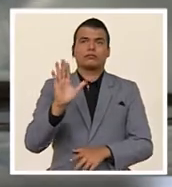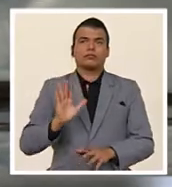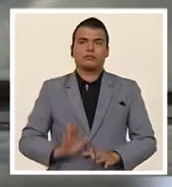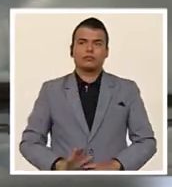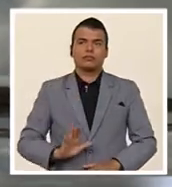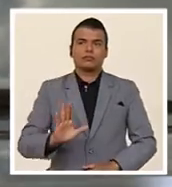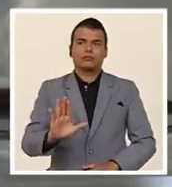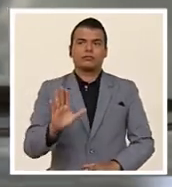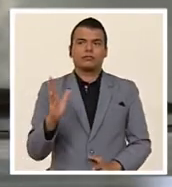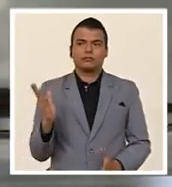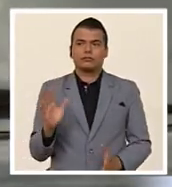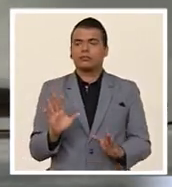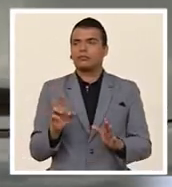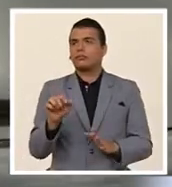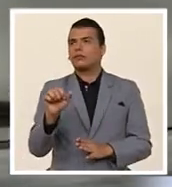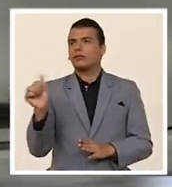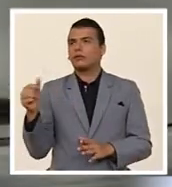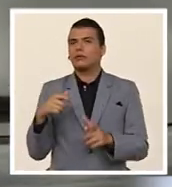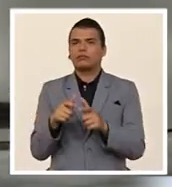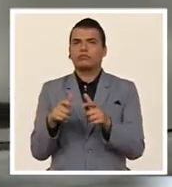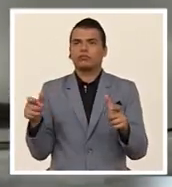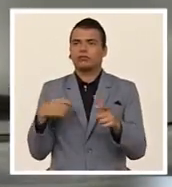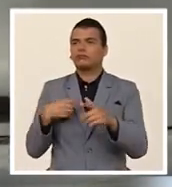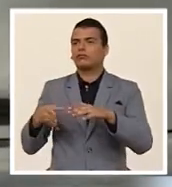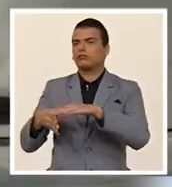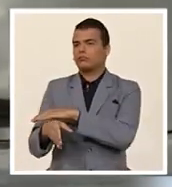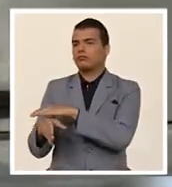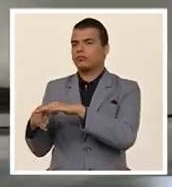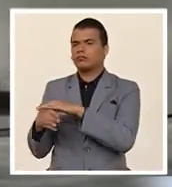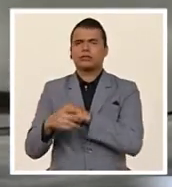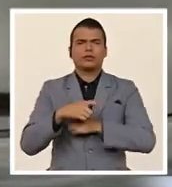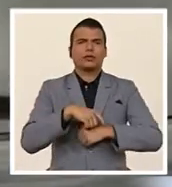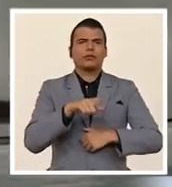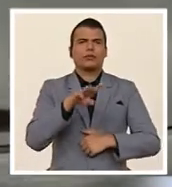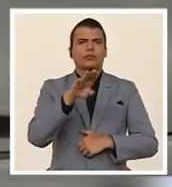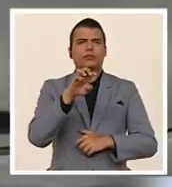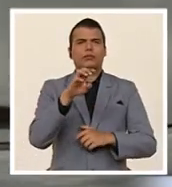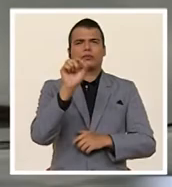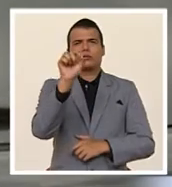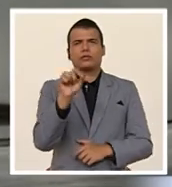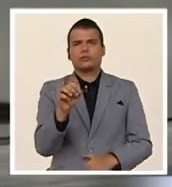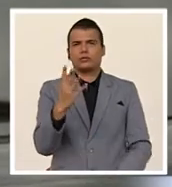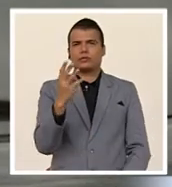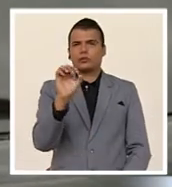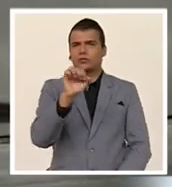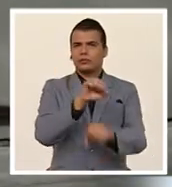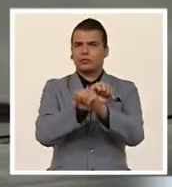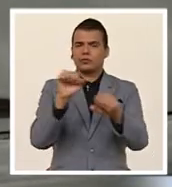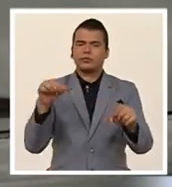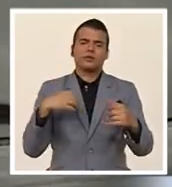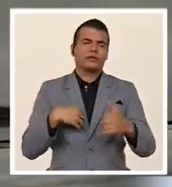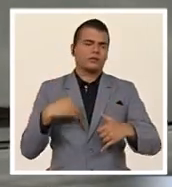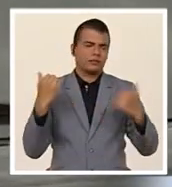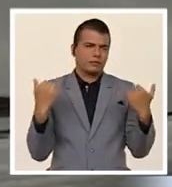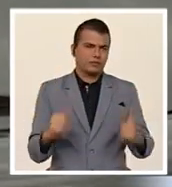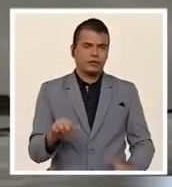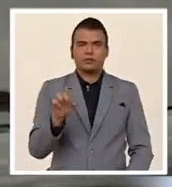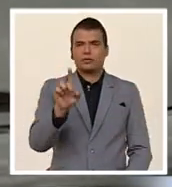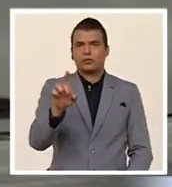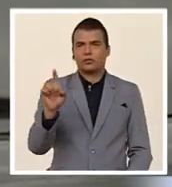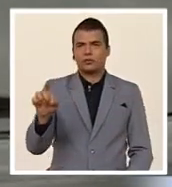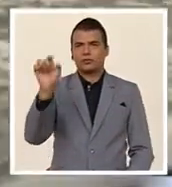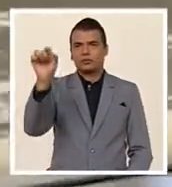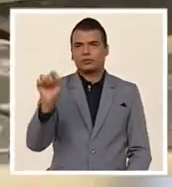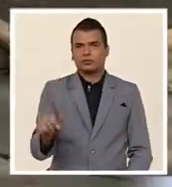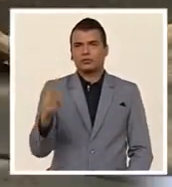dando pues un vale para el parqueadero ingresé a las 9 40 de la mañana cuando salgo a las 2 y media pues el carro